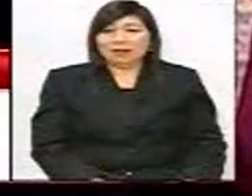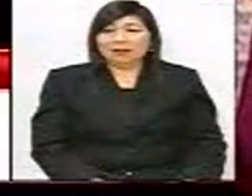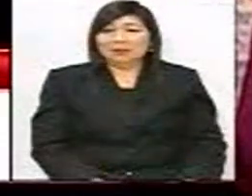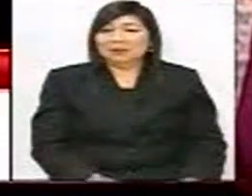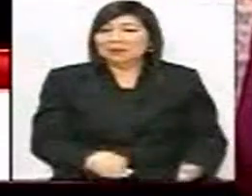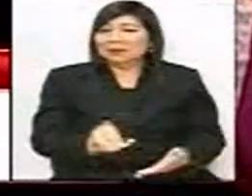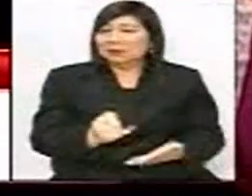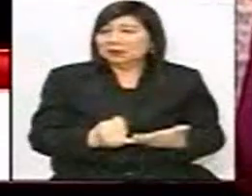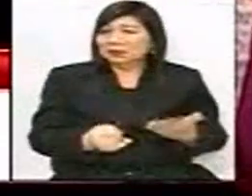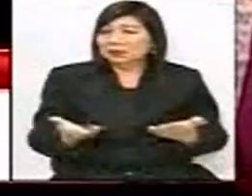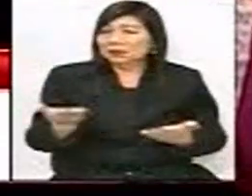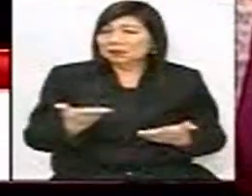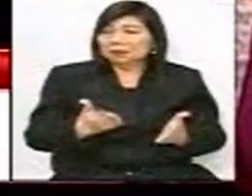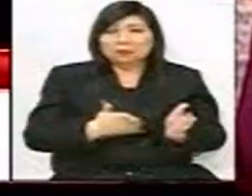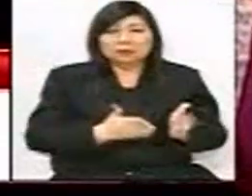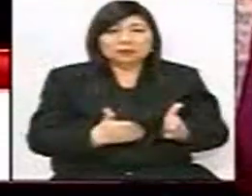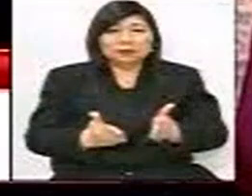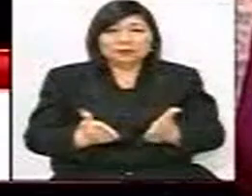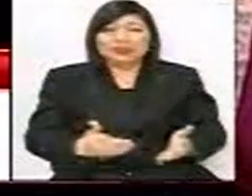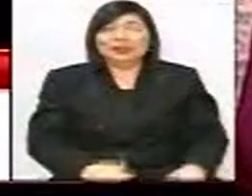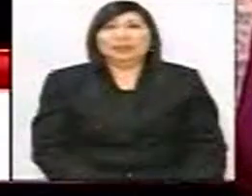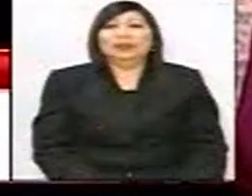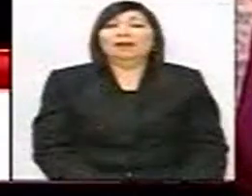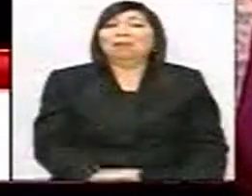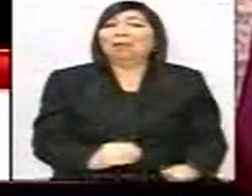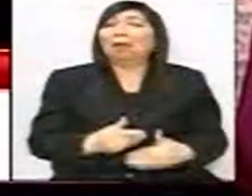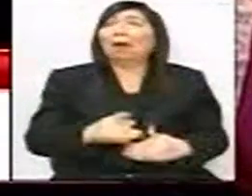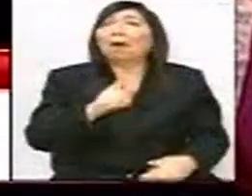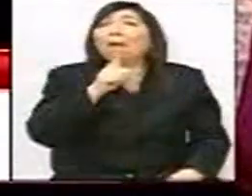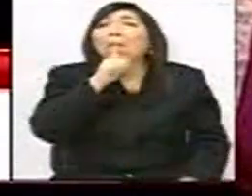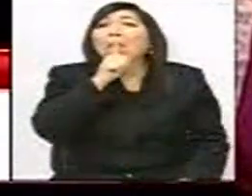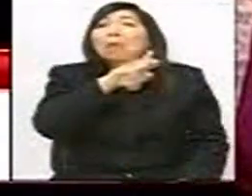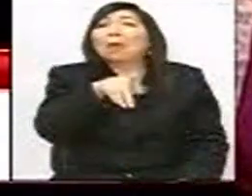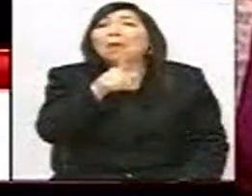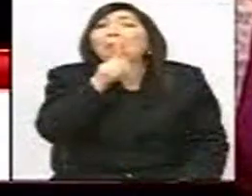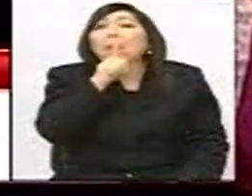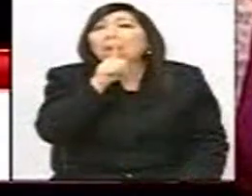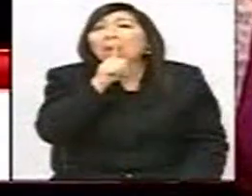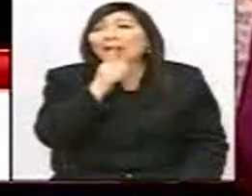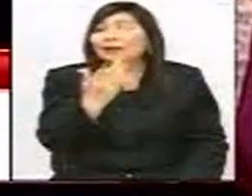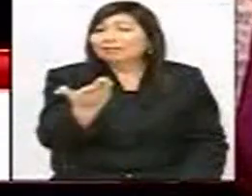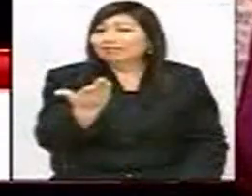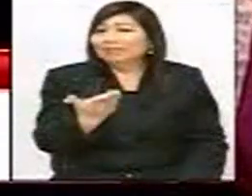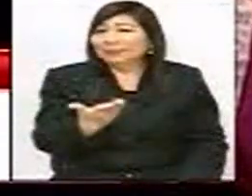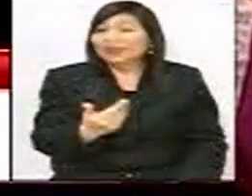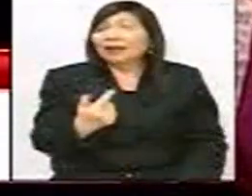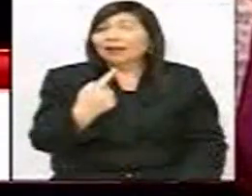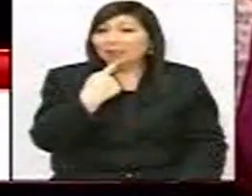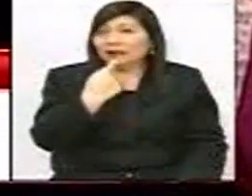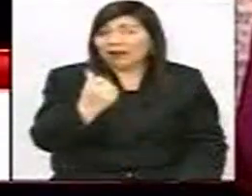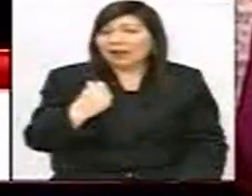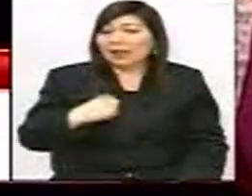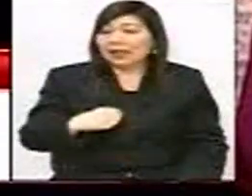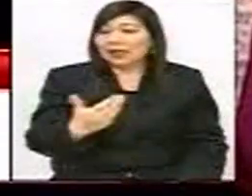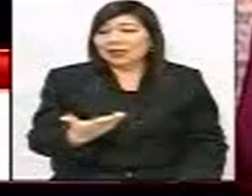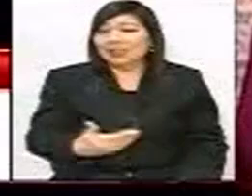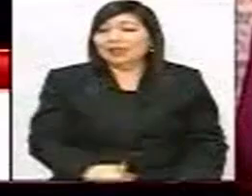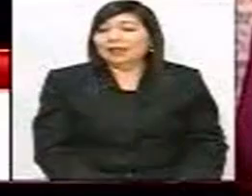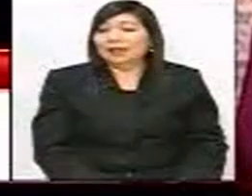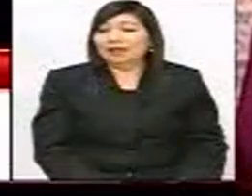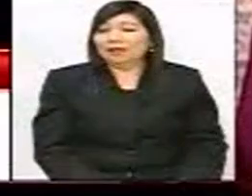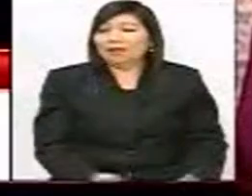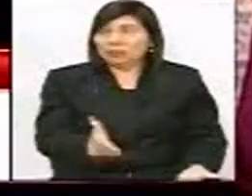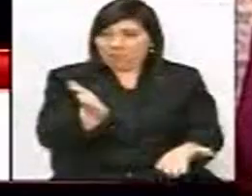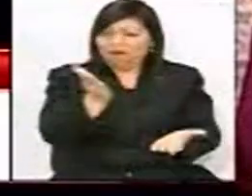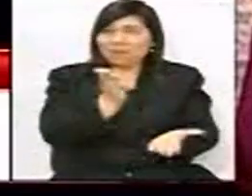funcionando, han hecho algún acomodo de por ahí y no pasó nada. Y finalmente le pedimos al señor alcalde, usted